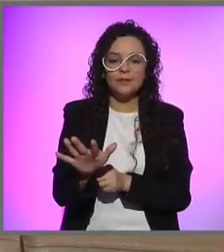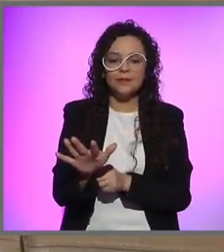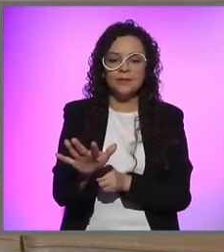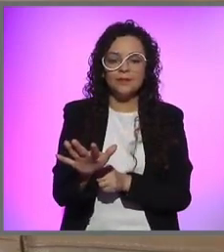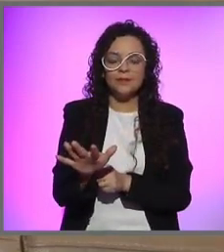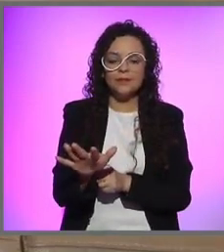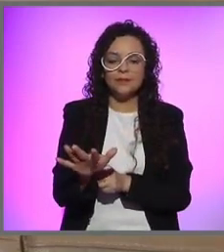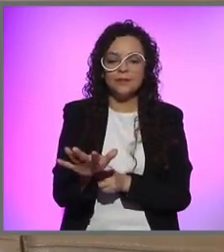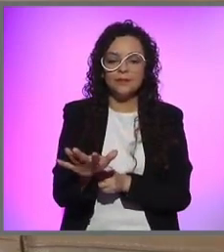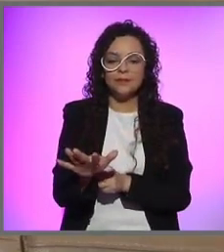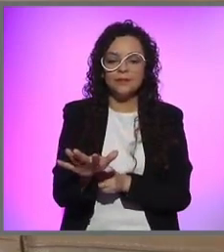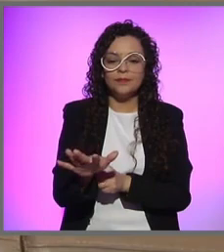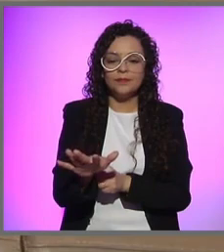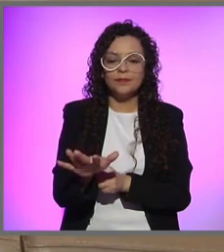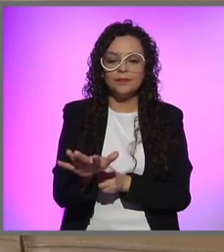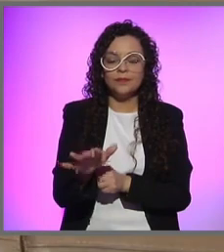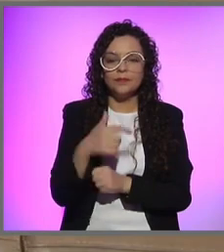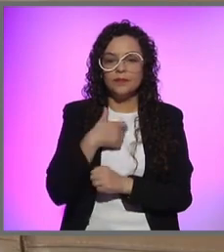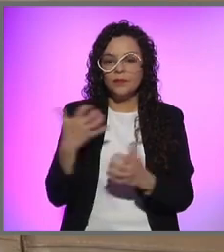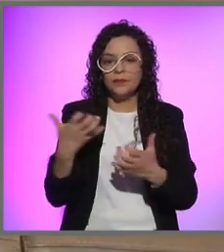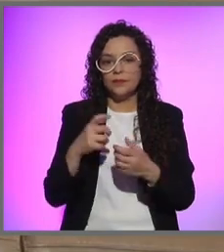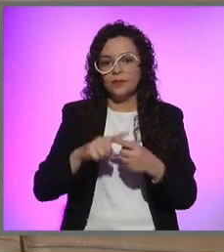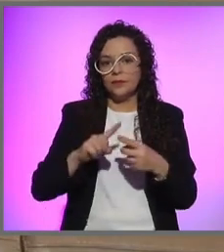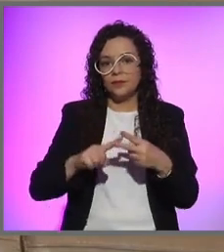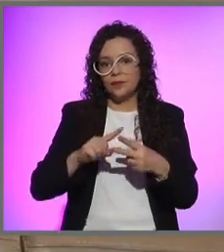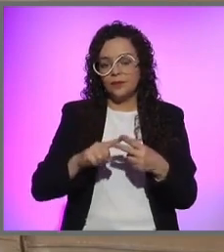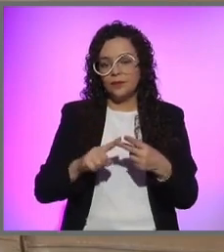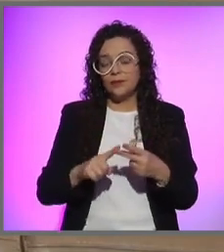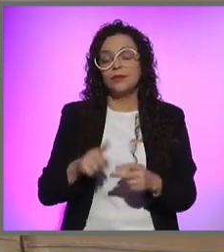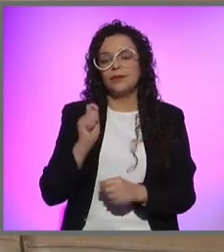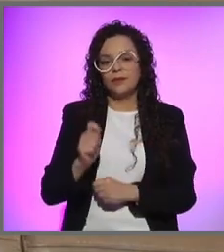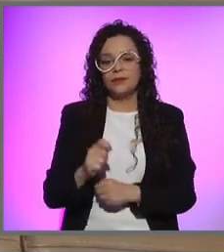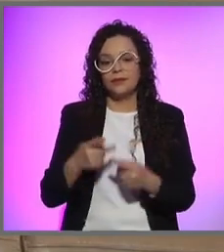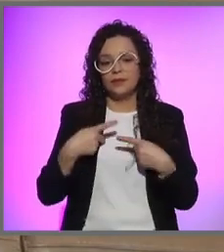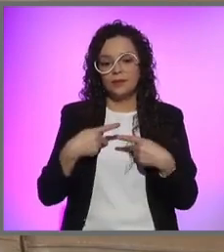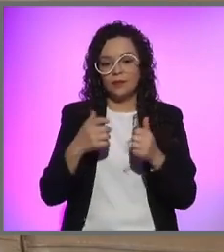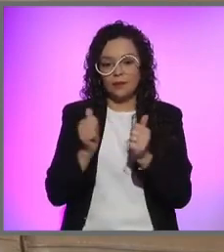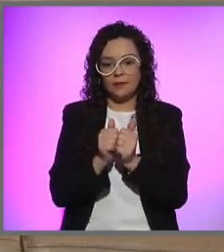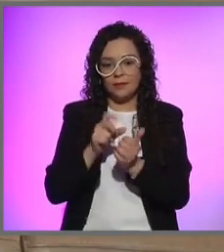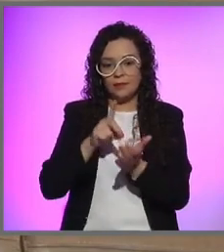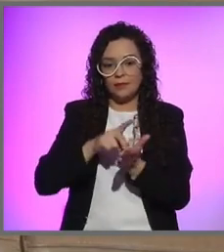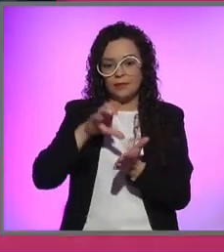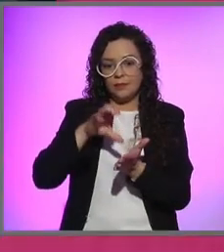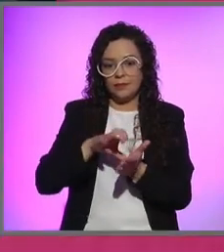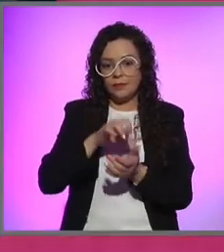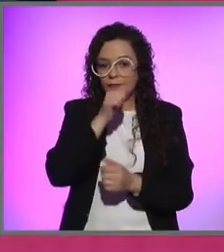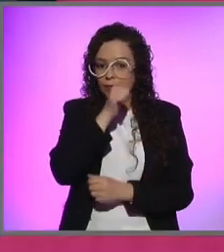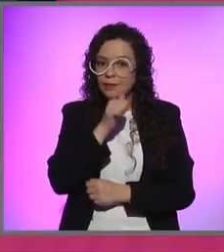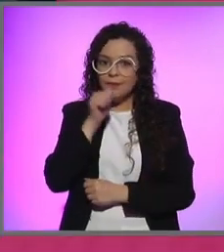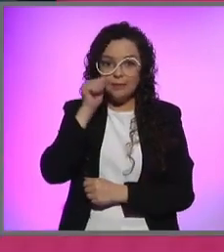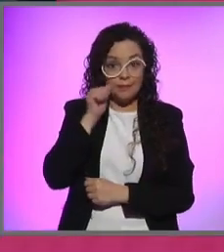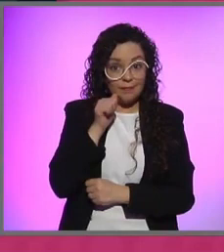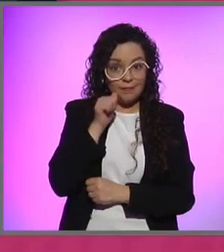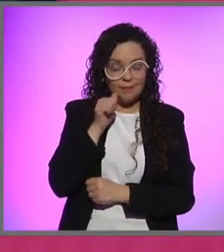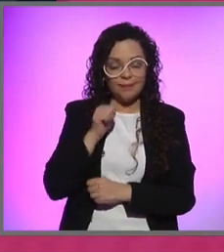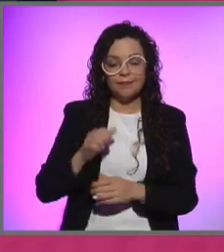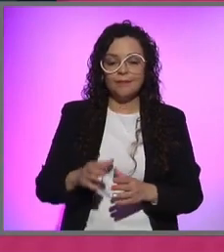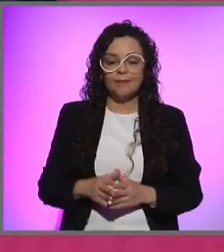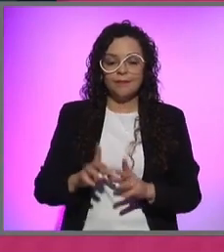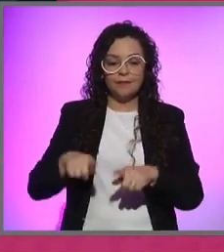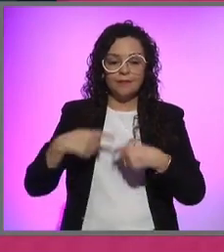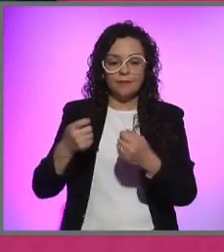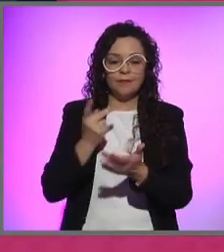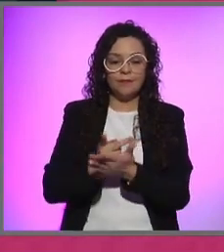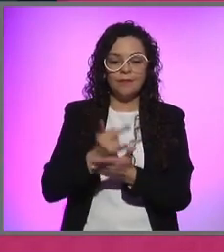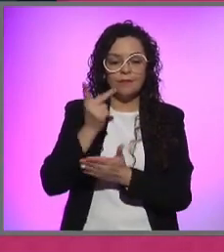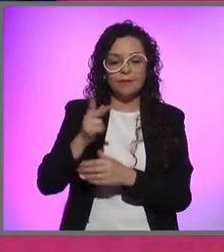de haber hecho las dos cosas como persona con discapacidad, con discapacidad visual. El reconeixement que fem avui ens